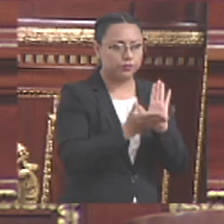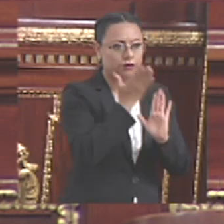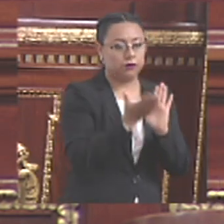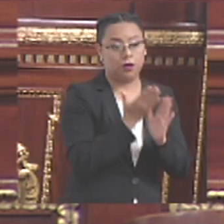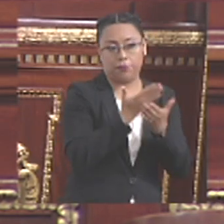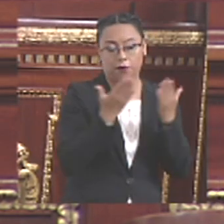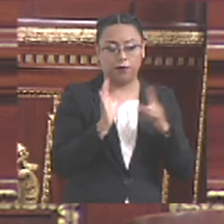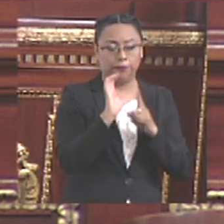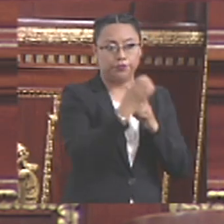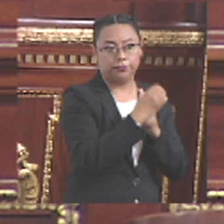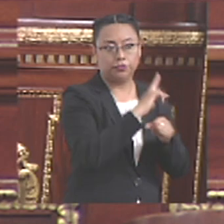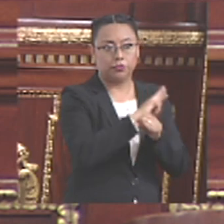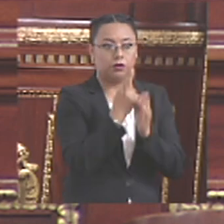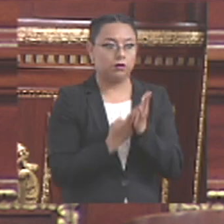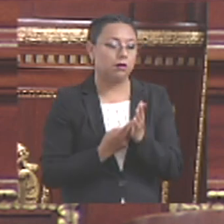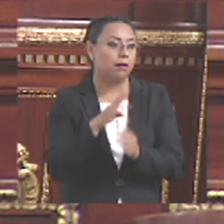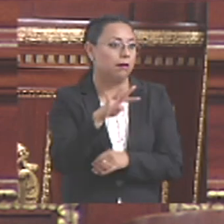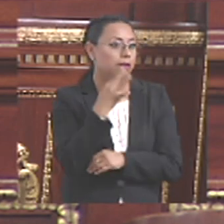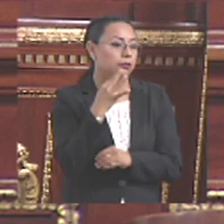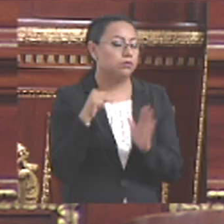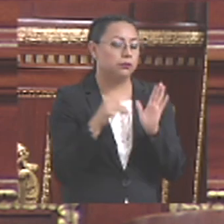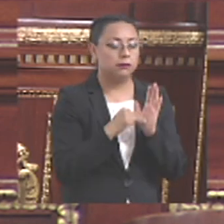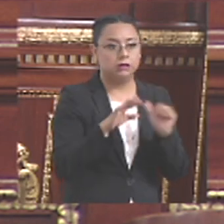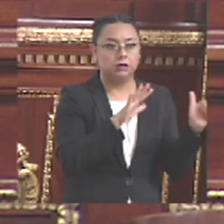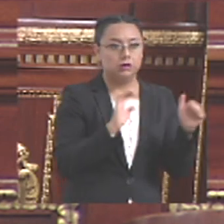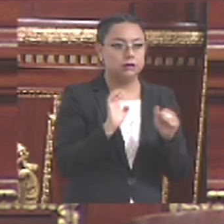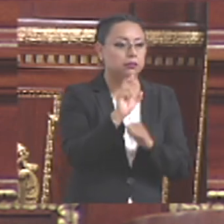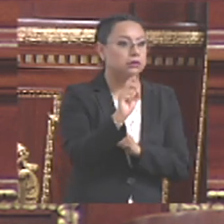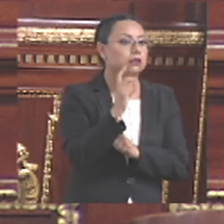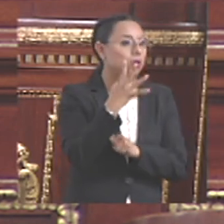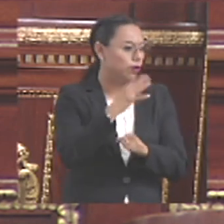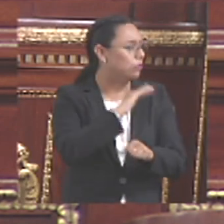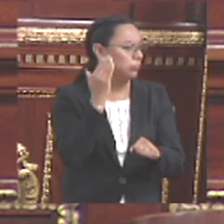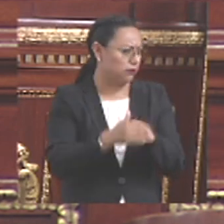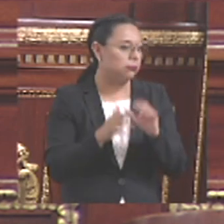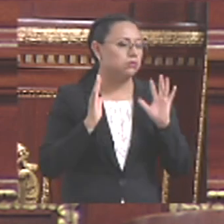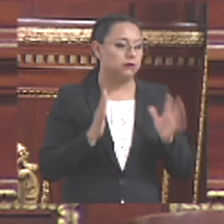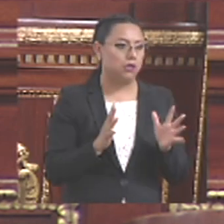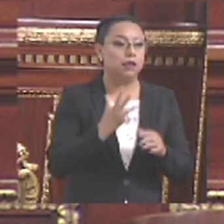Reconstrucción reporta 14,634 concluidas,